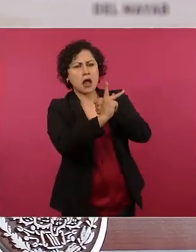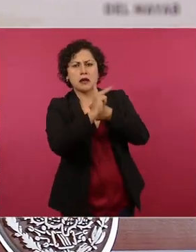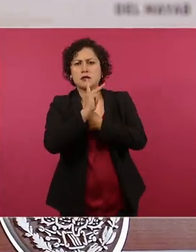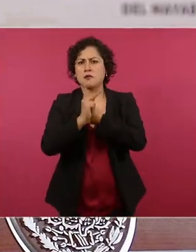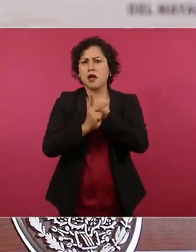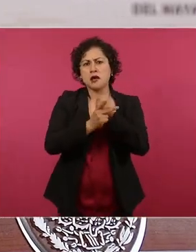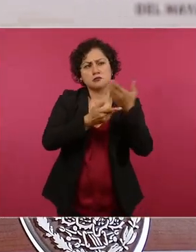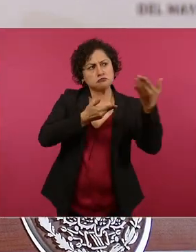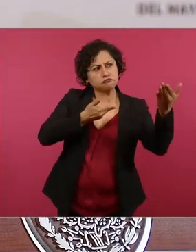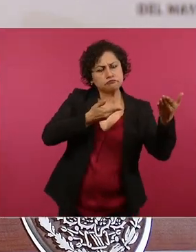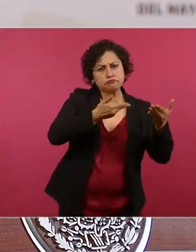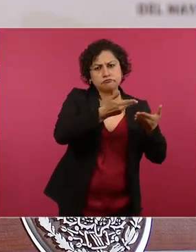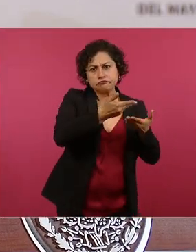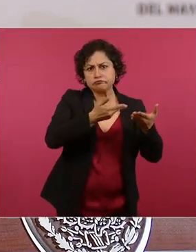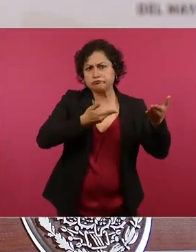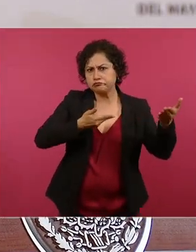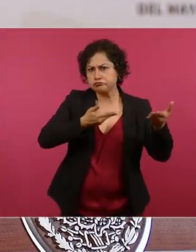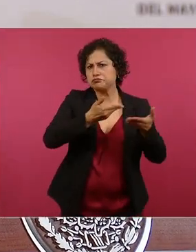y ayudamos.